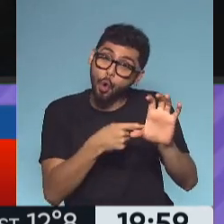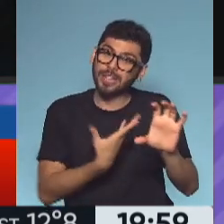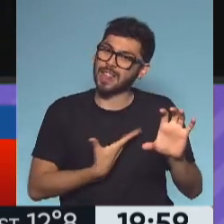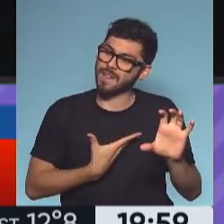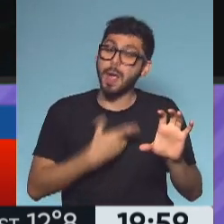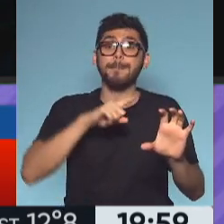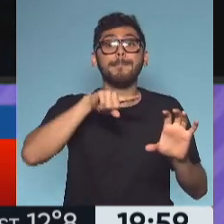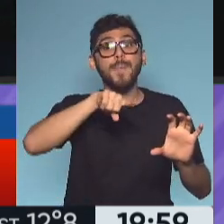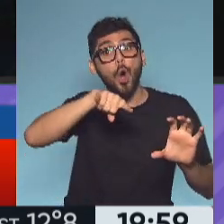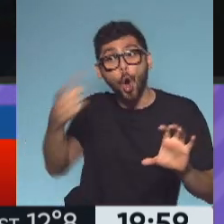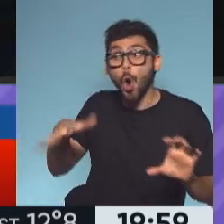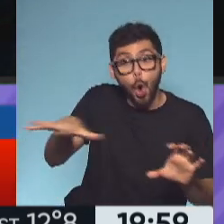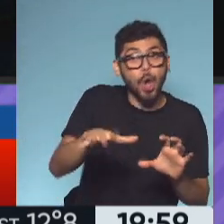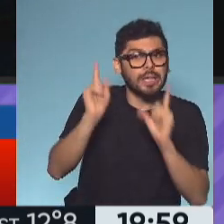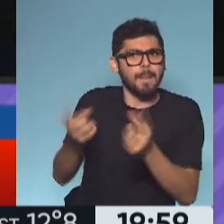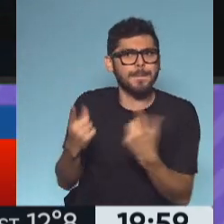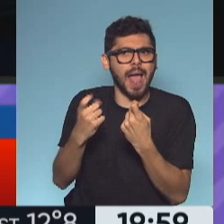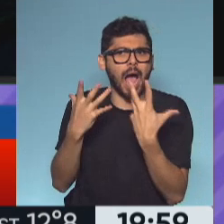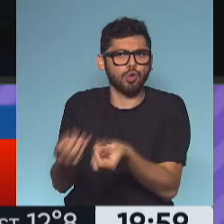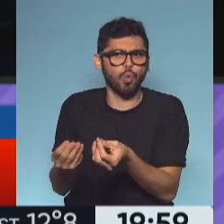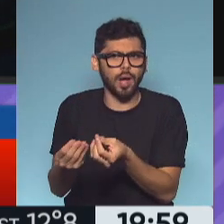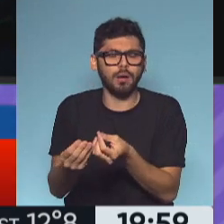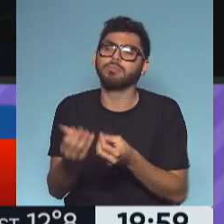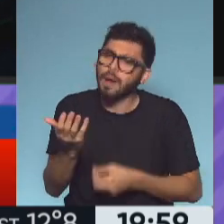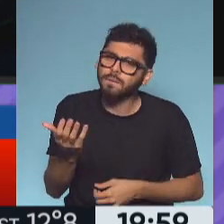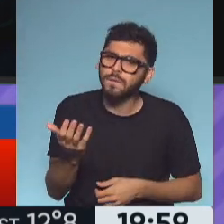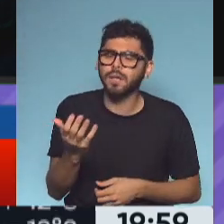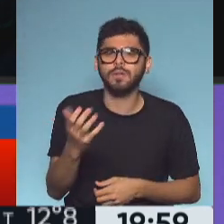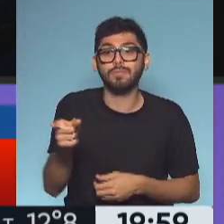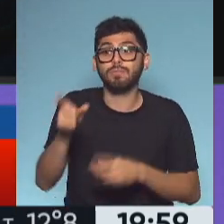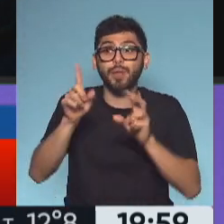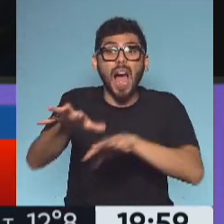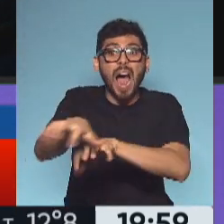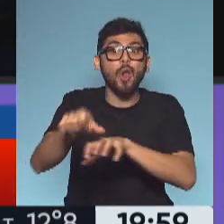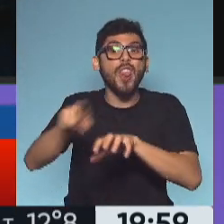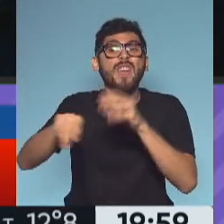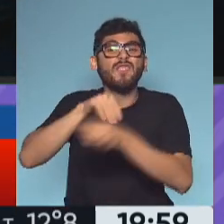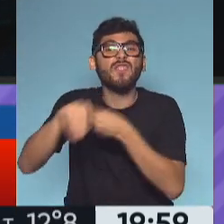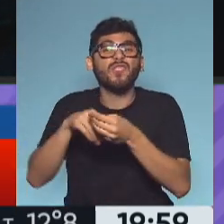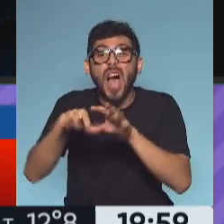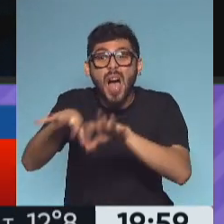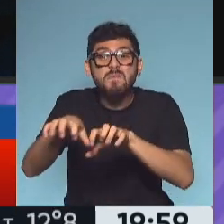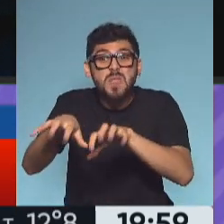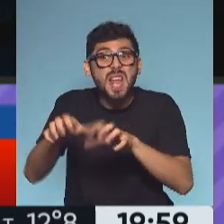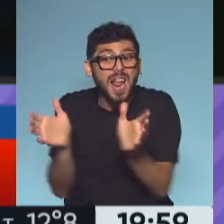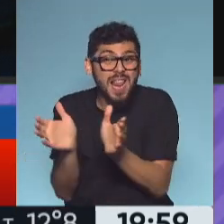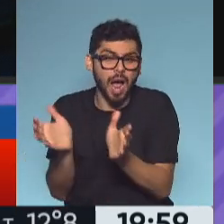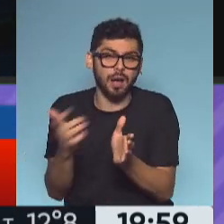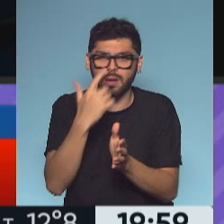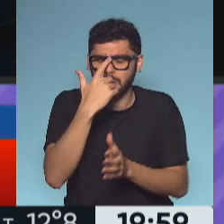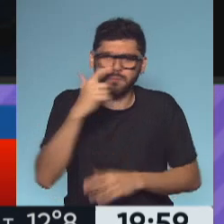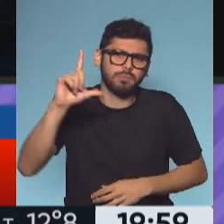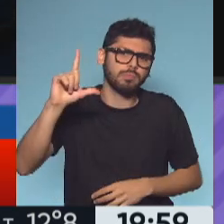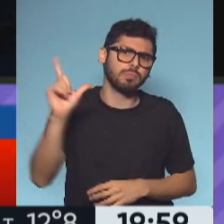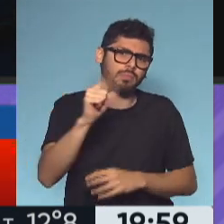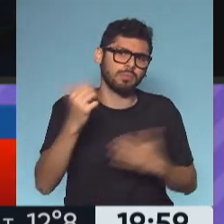sectores, sí, que también hay que ayudarlos. A ver. ¿No es cierto? Los sectores que tienen que ver con la agricultura familiar. Es increíble que todavía no